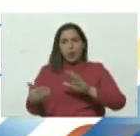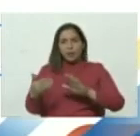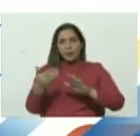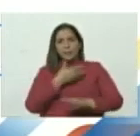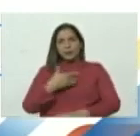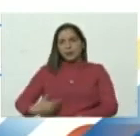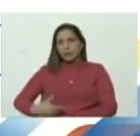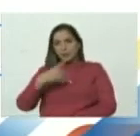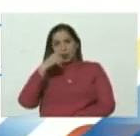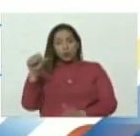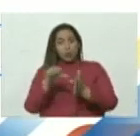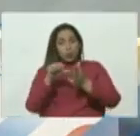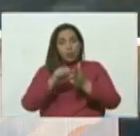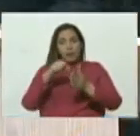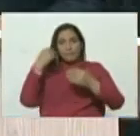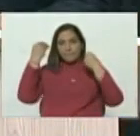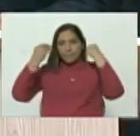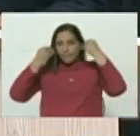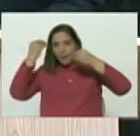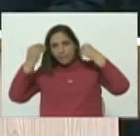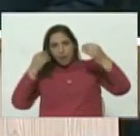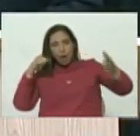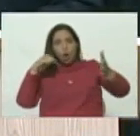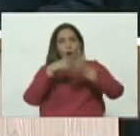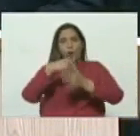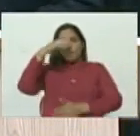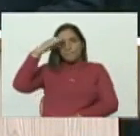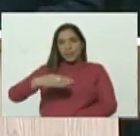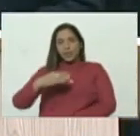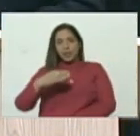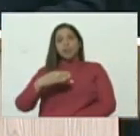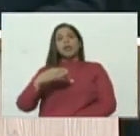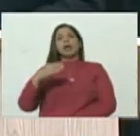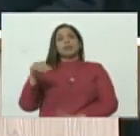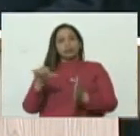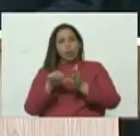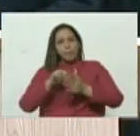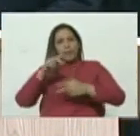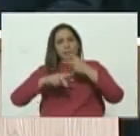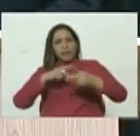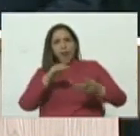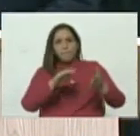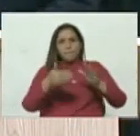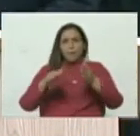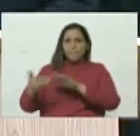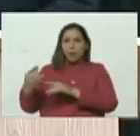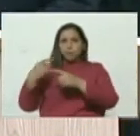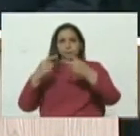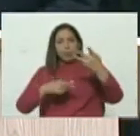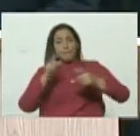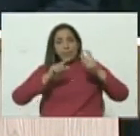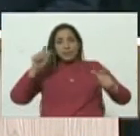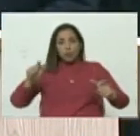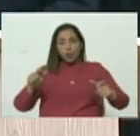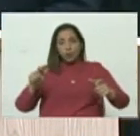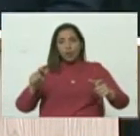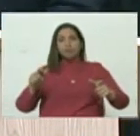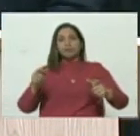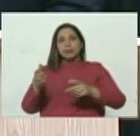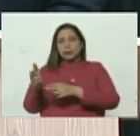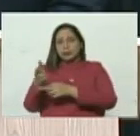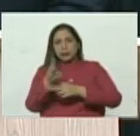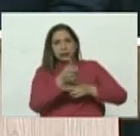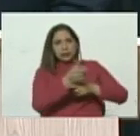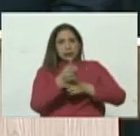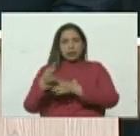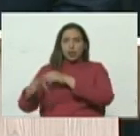Maduro, donde se planificaba el golpe militar, donde se planificaba el asesinato de miles de personas a través de armas robadas